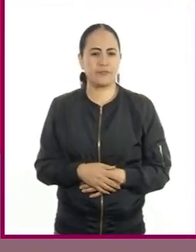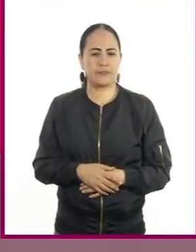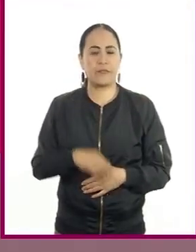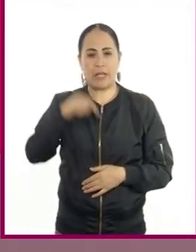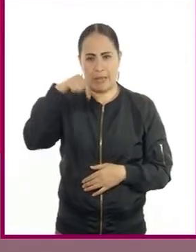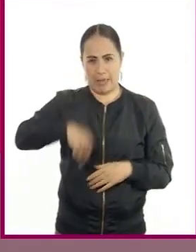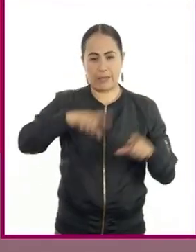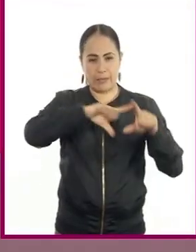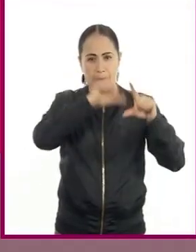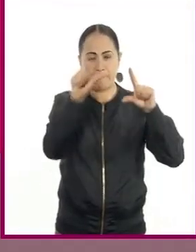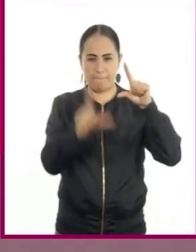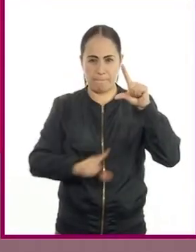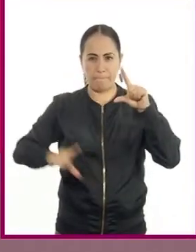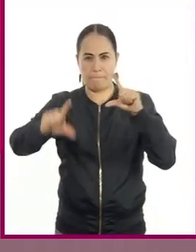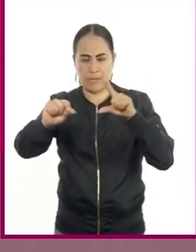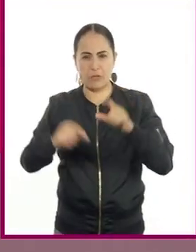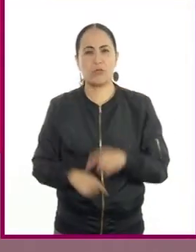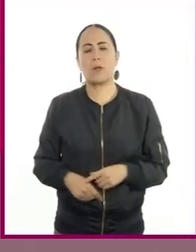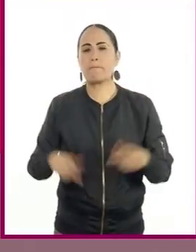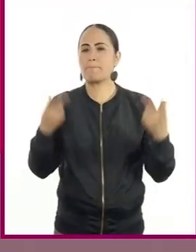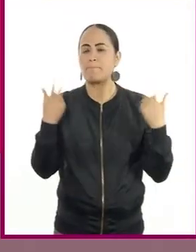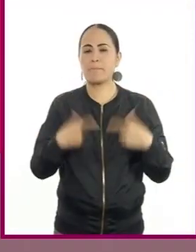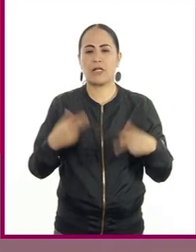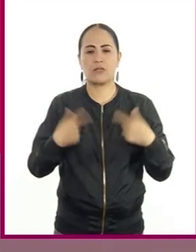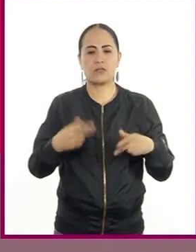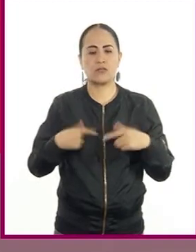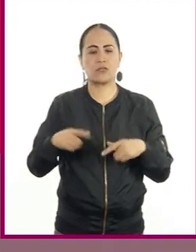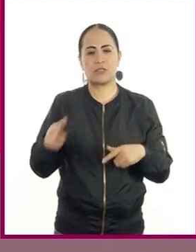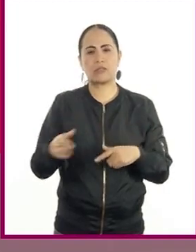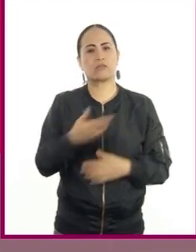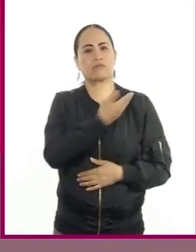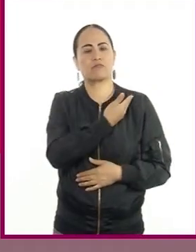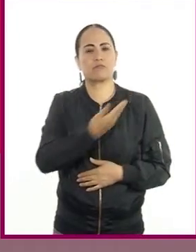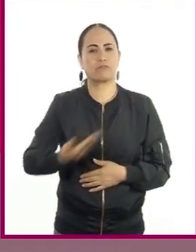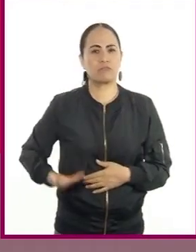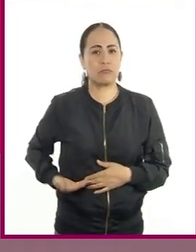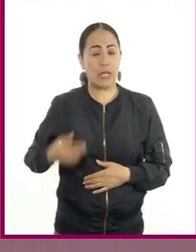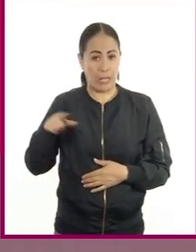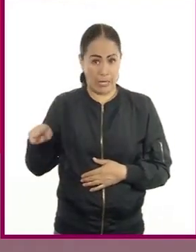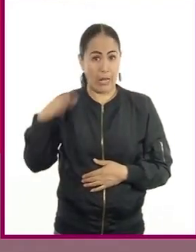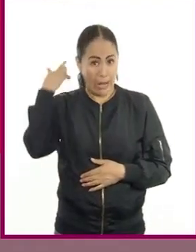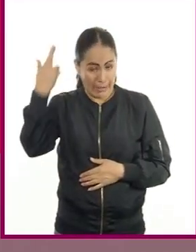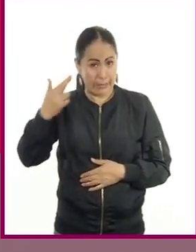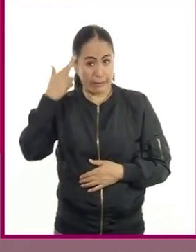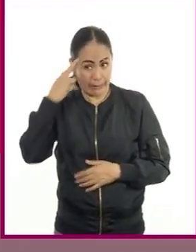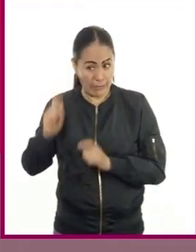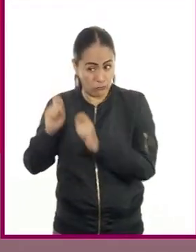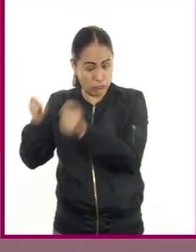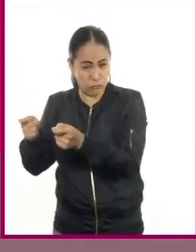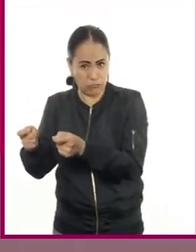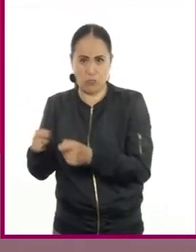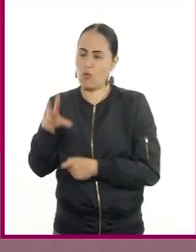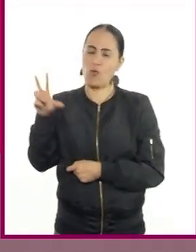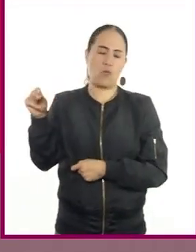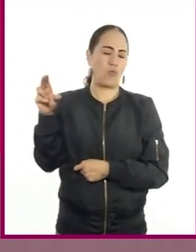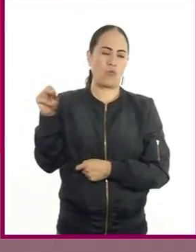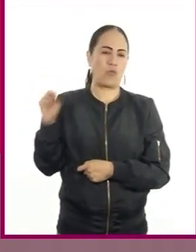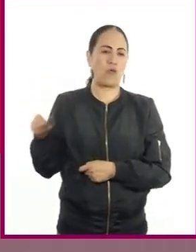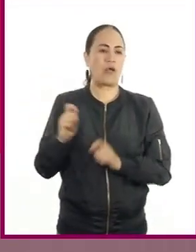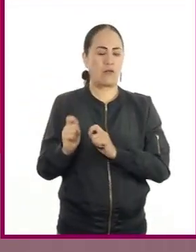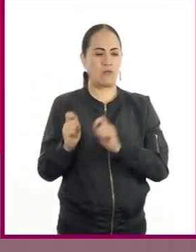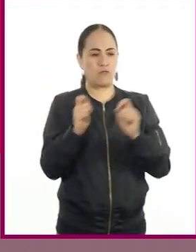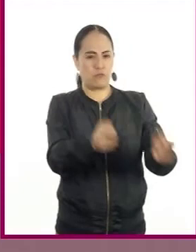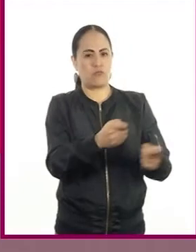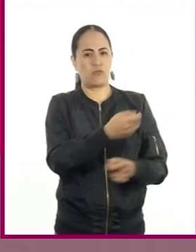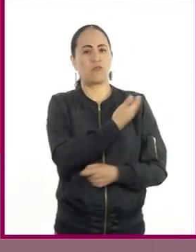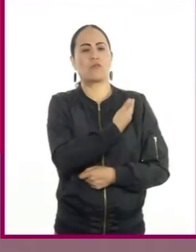En México tenemos un régimen republicano porque el jefe de Estado no es un monarca, sino un cargo público cuyo ocupante no tiene